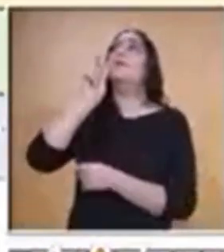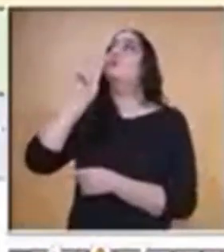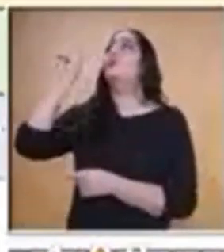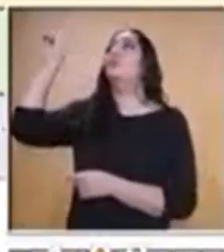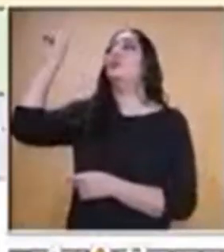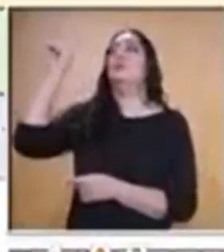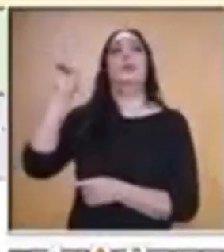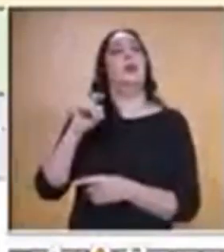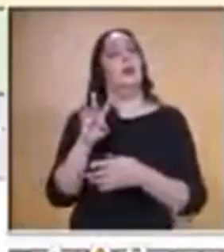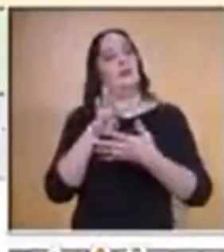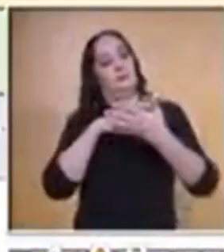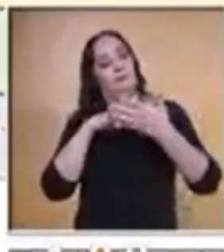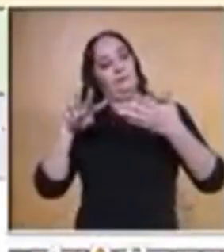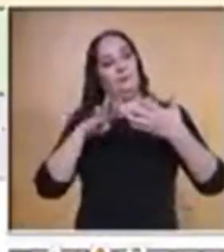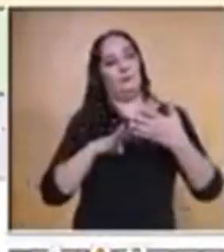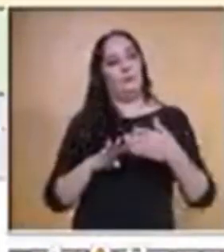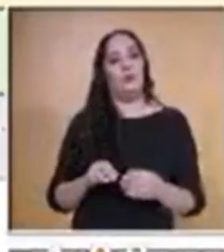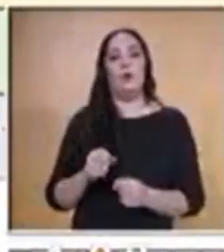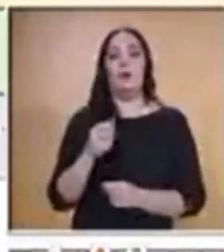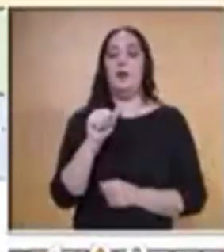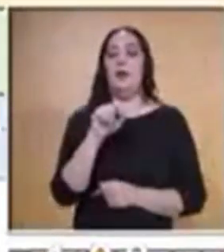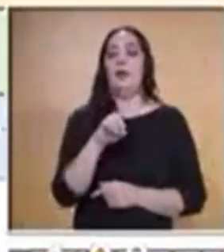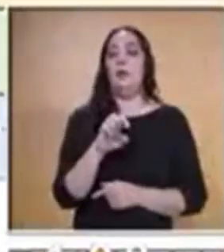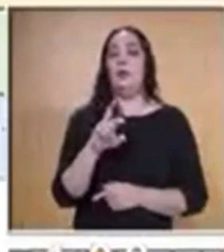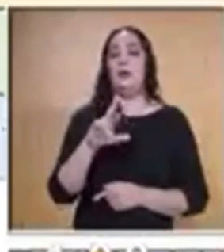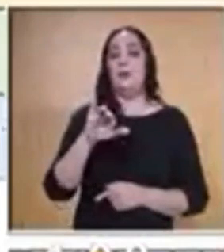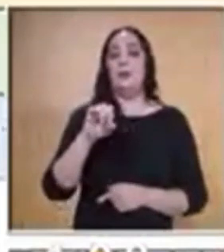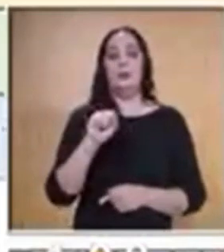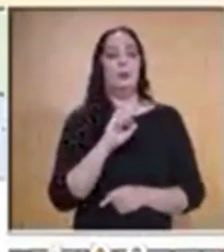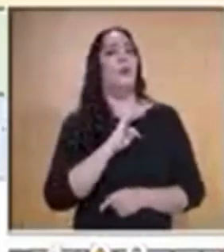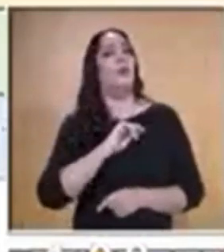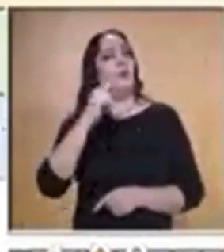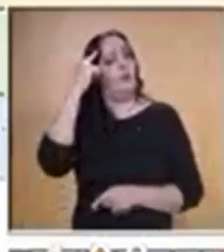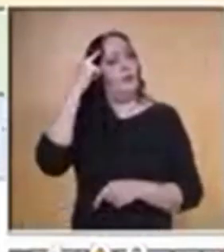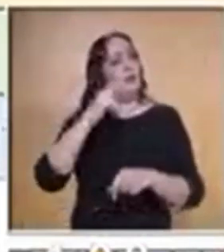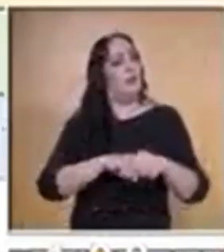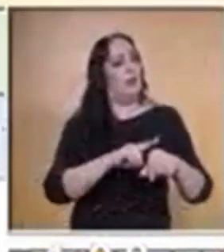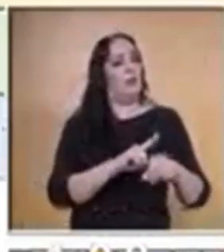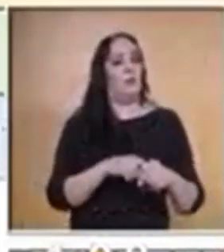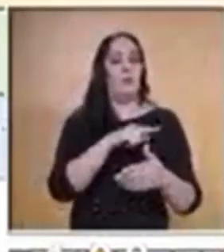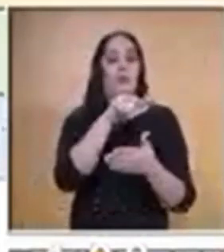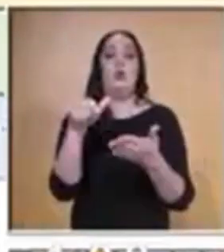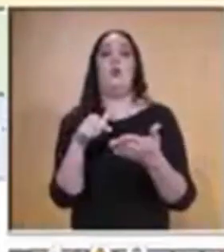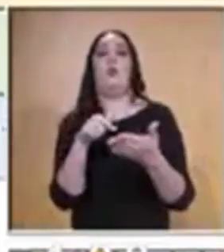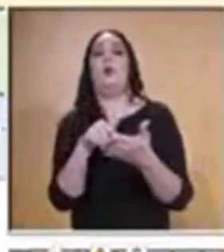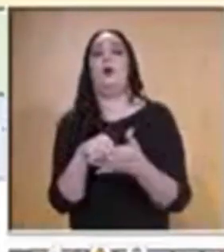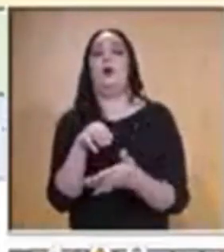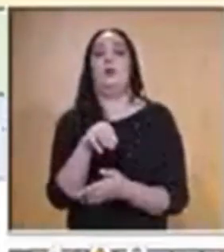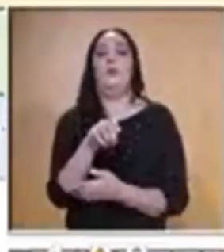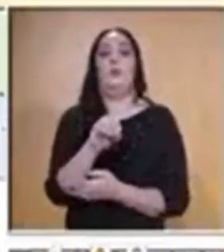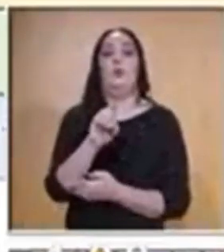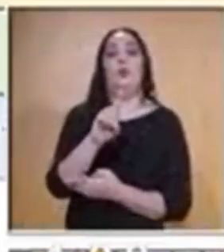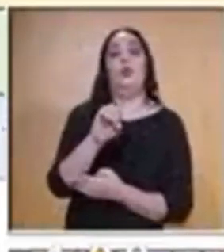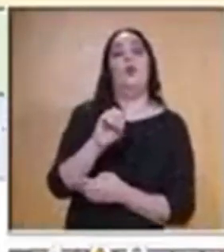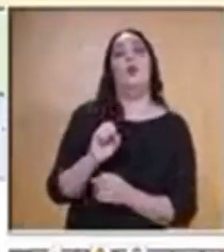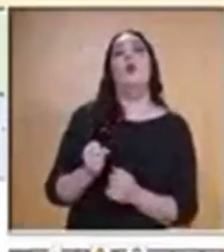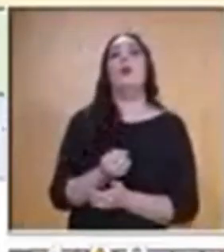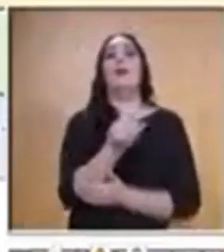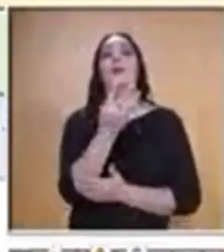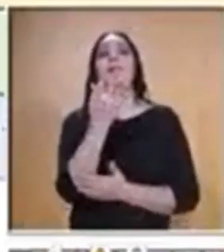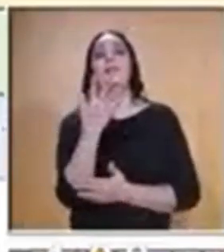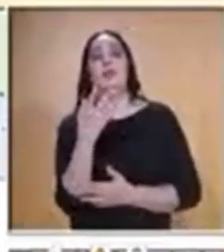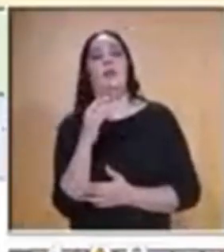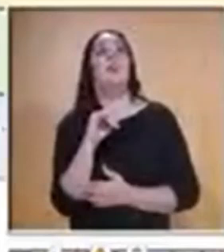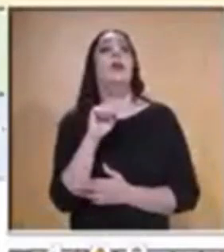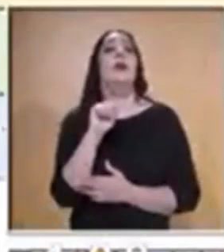le vamos a dar lectura. Los adverbios pueden ser de tiempo, de lugar, de modo, de cantidad, de